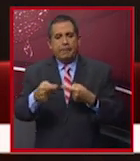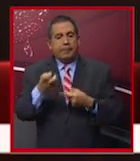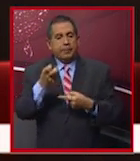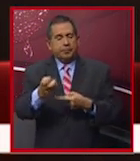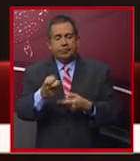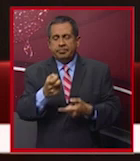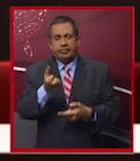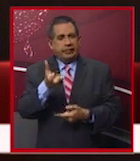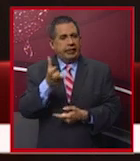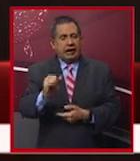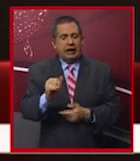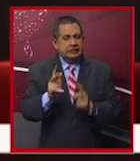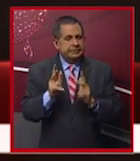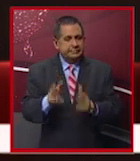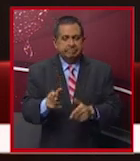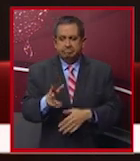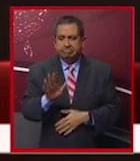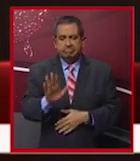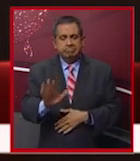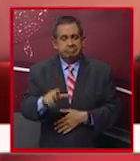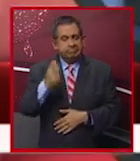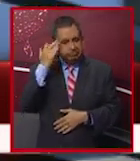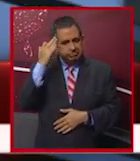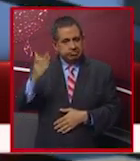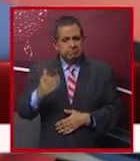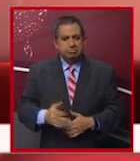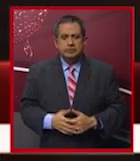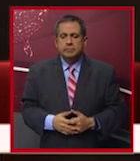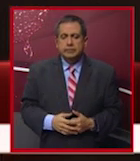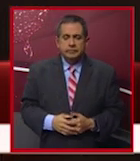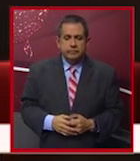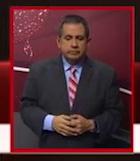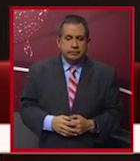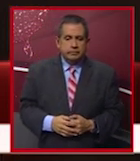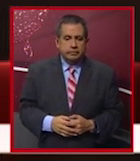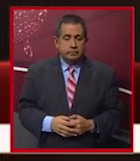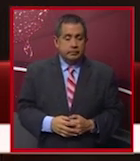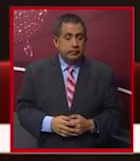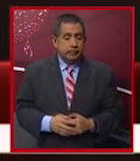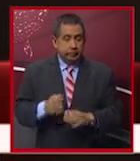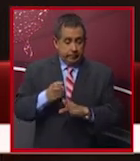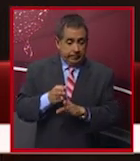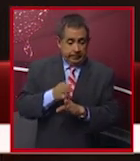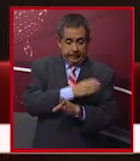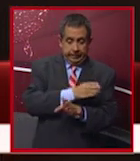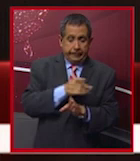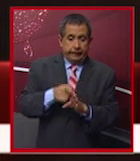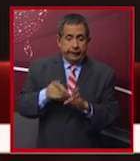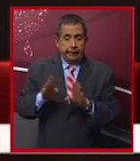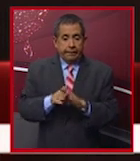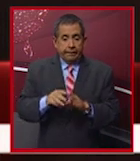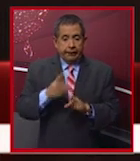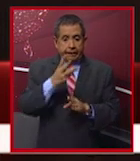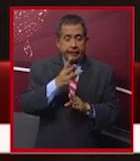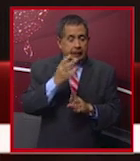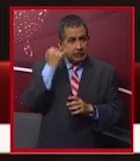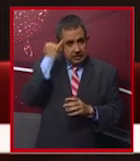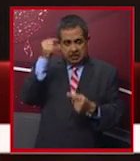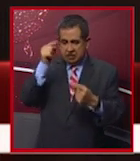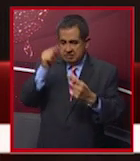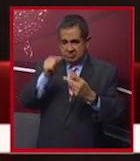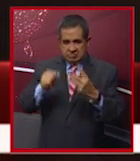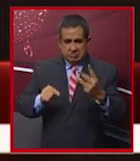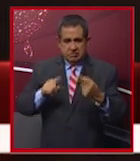sello inequívoco de esa época. Con el antecedente inmediato de 3 preceptos